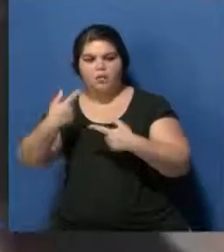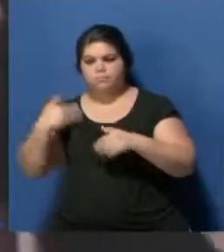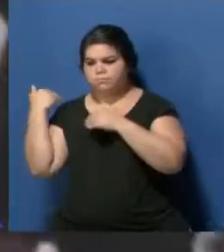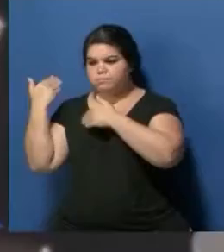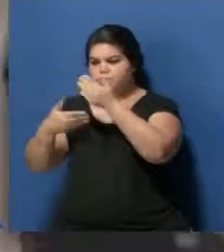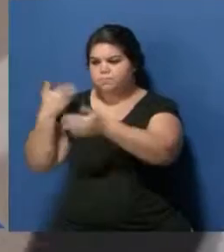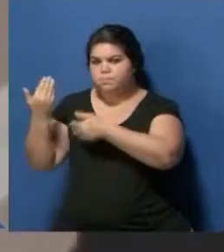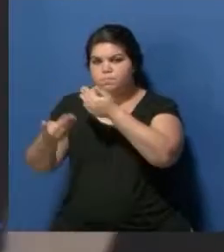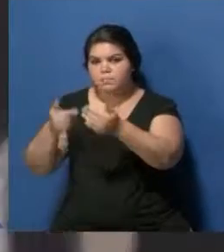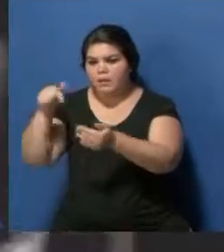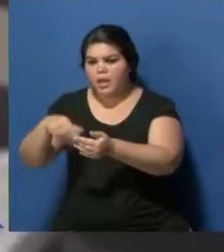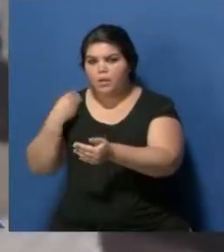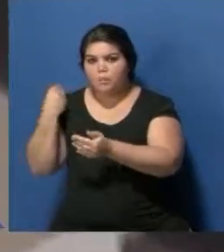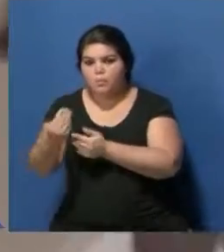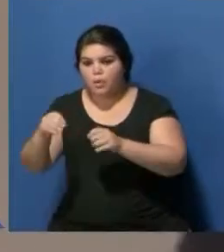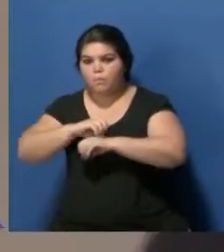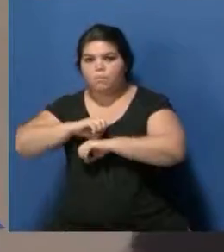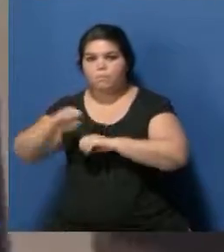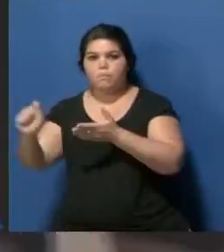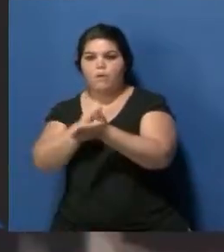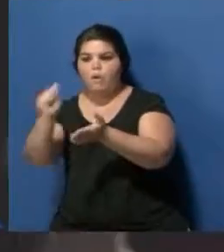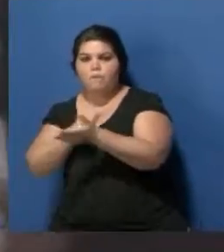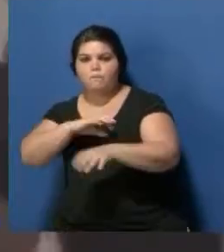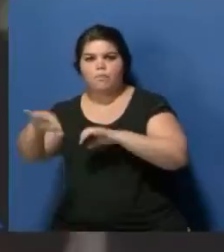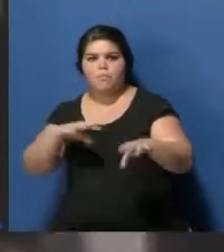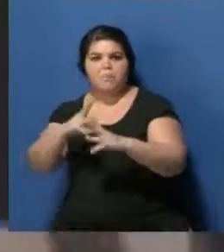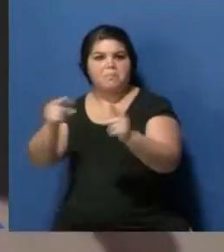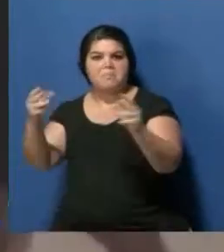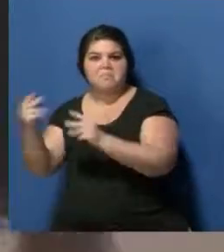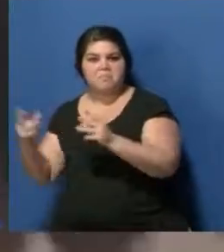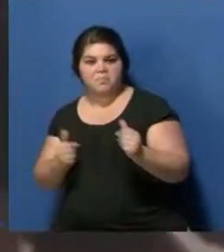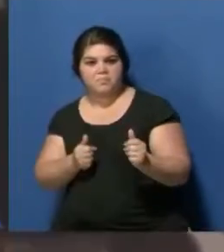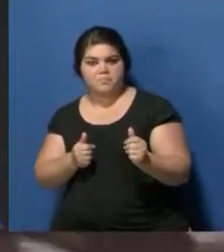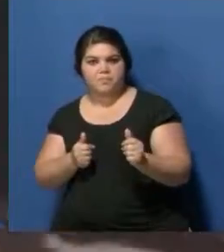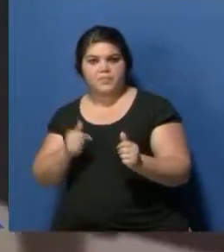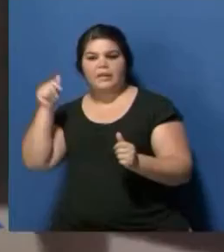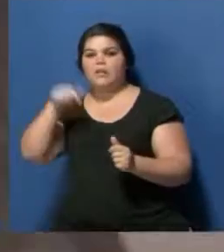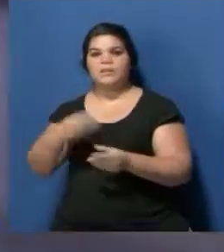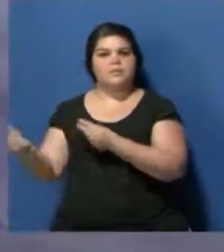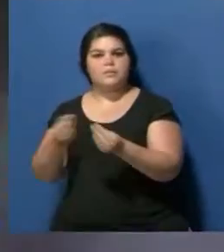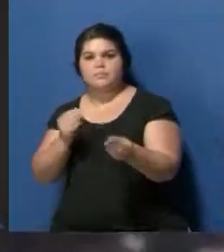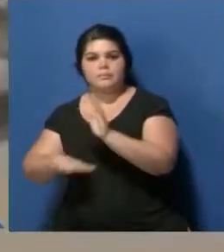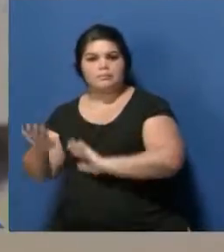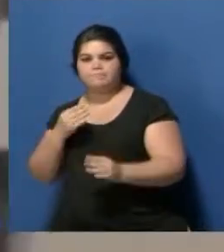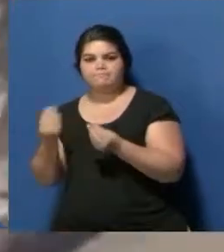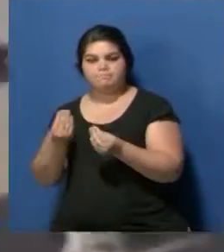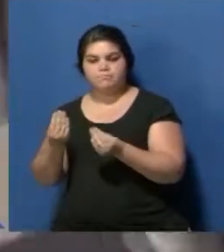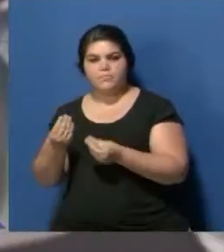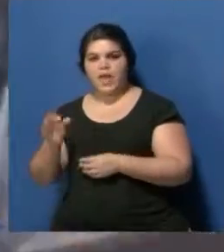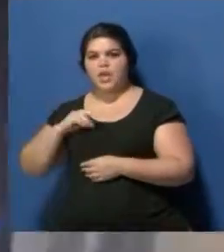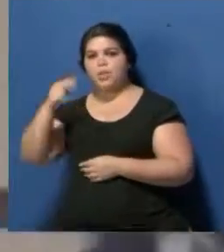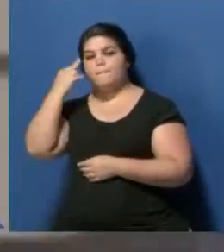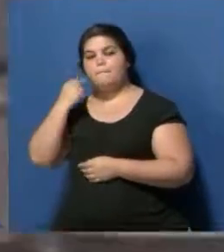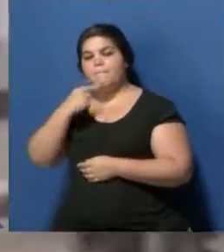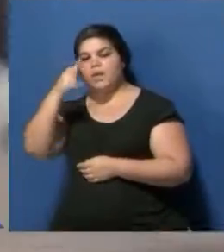velocidad impresionante por el gobierno de Menem. Por lo tanto, lo que se fue generando ya desde el año 94